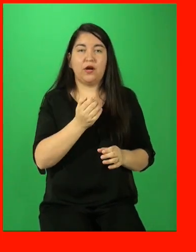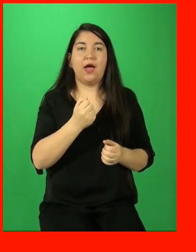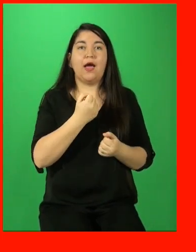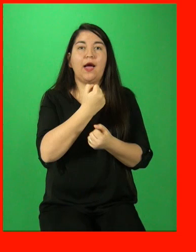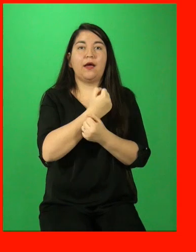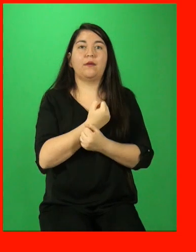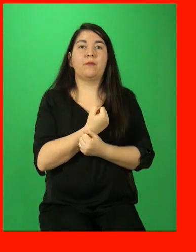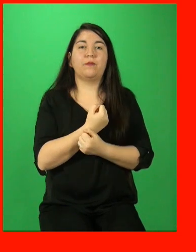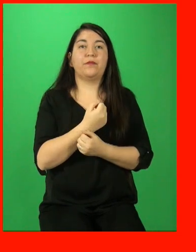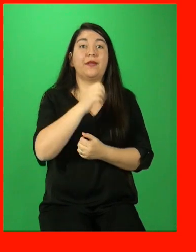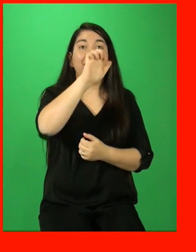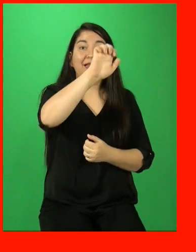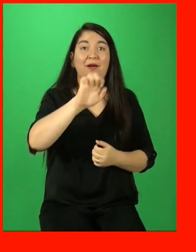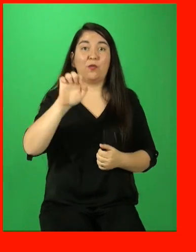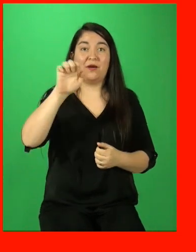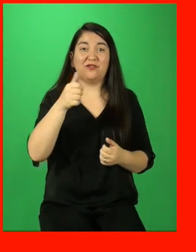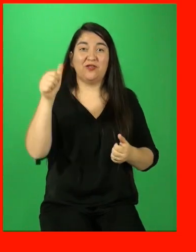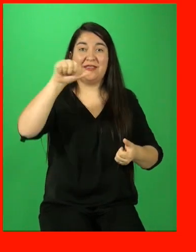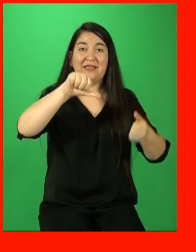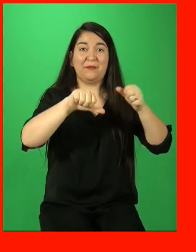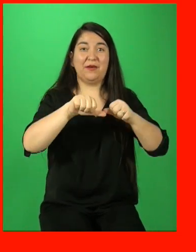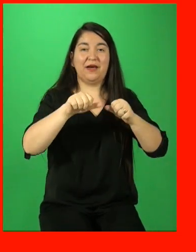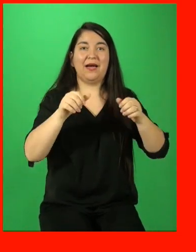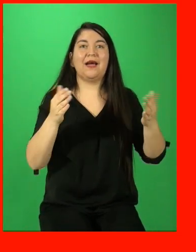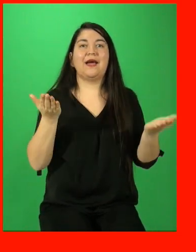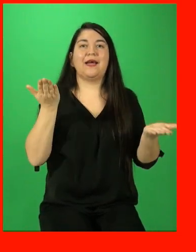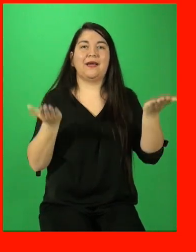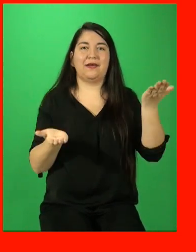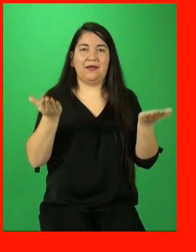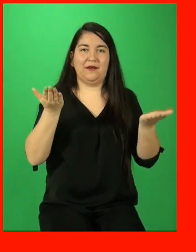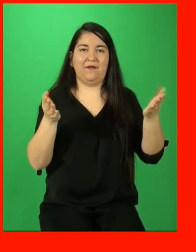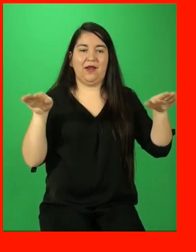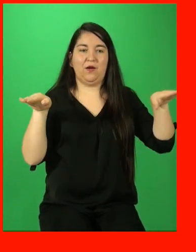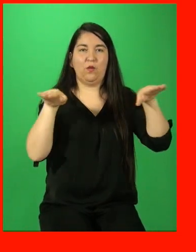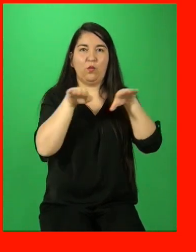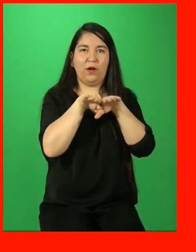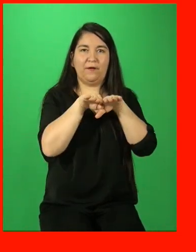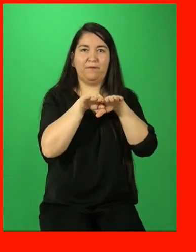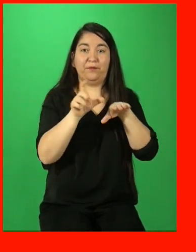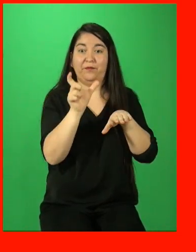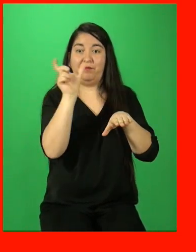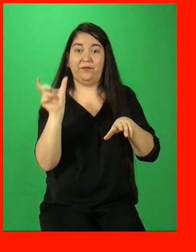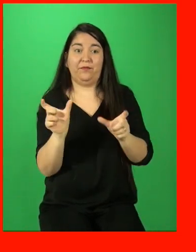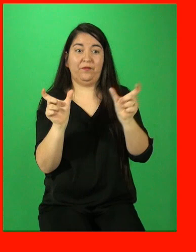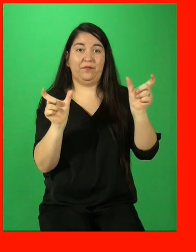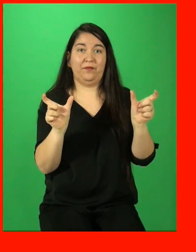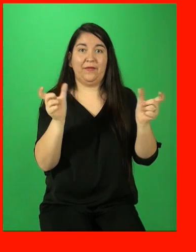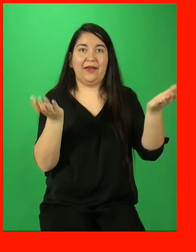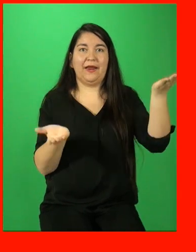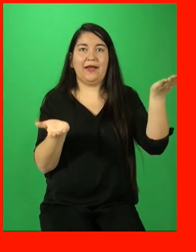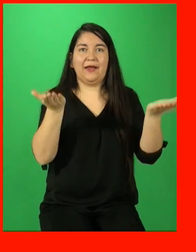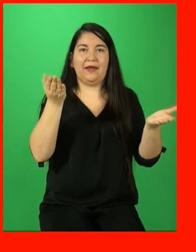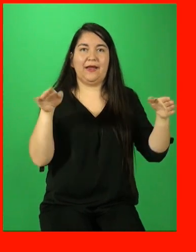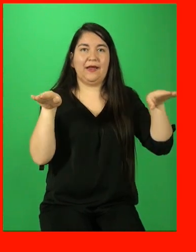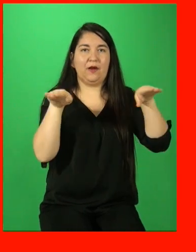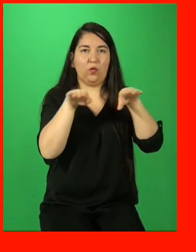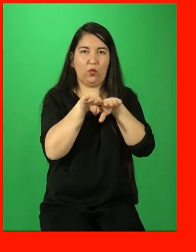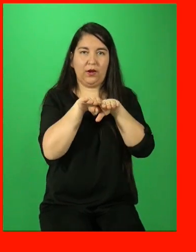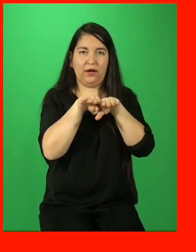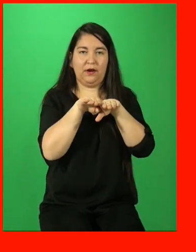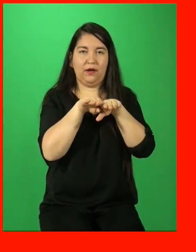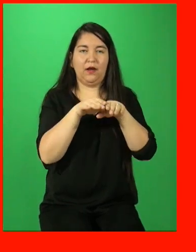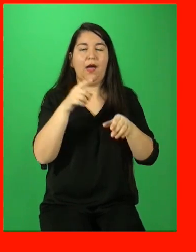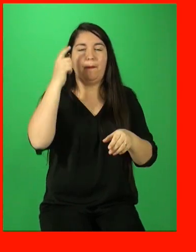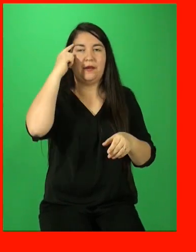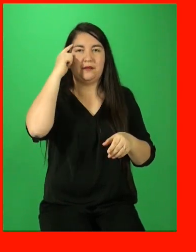química. ¿Para qué? Para poder cumplir con la ley de conservación de la materia de Lavoisier, que dice que la materia no se